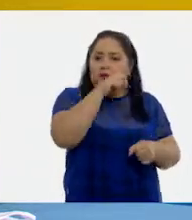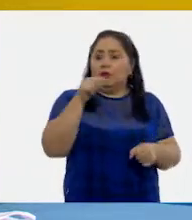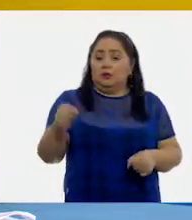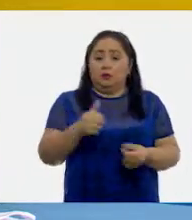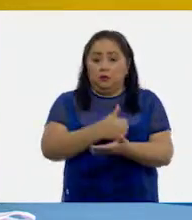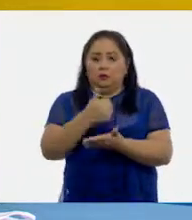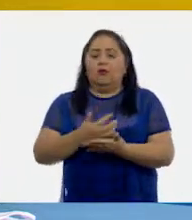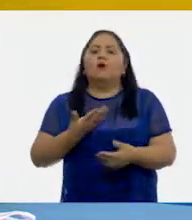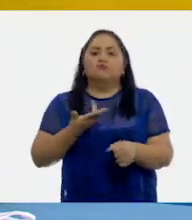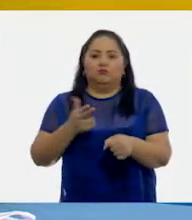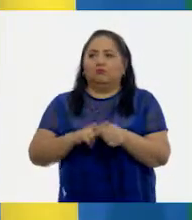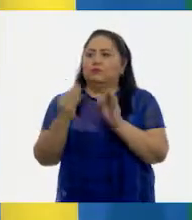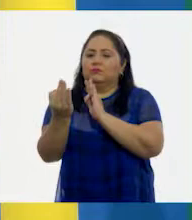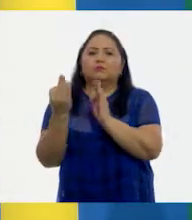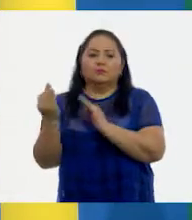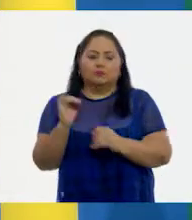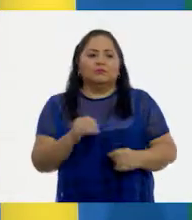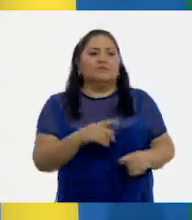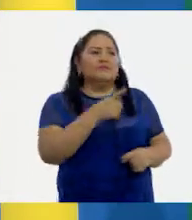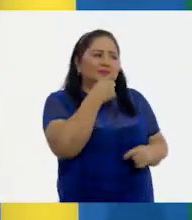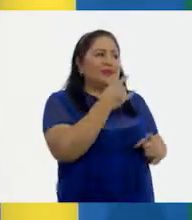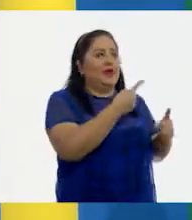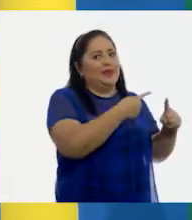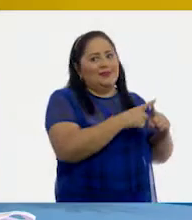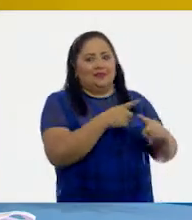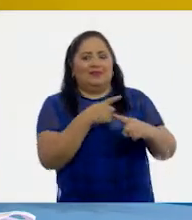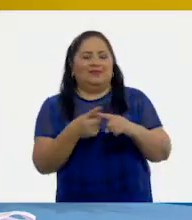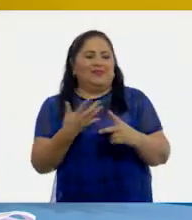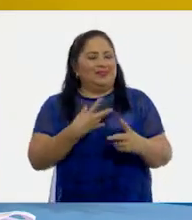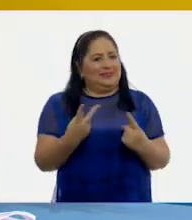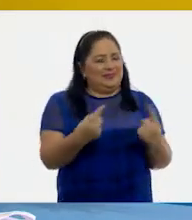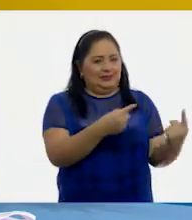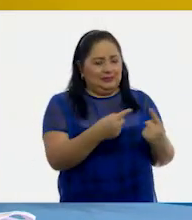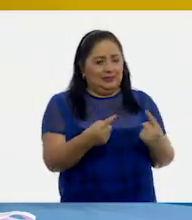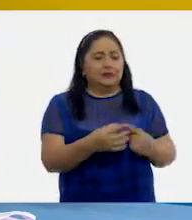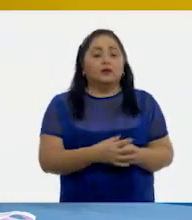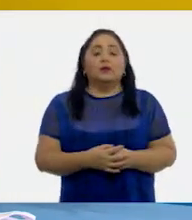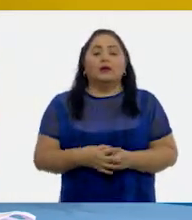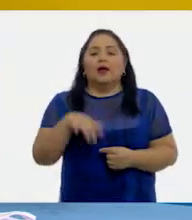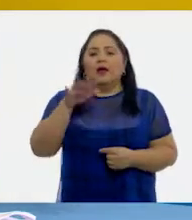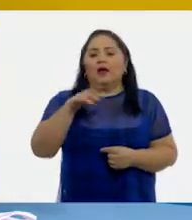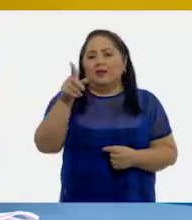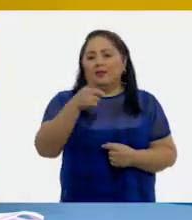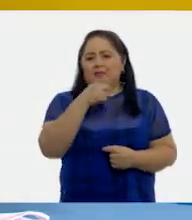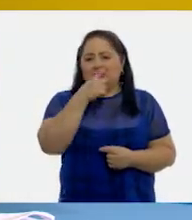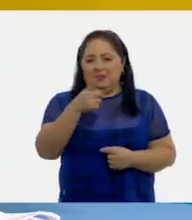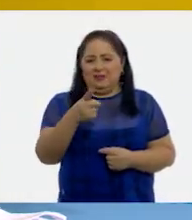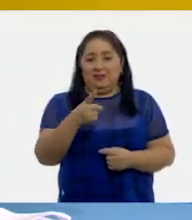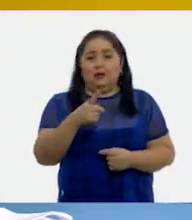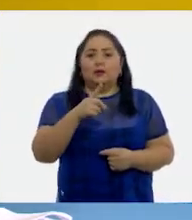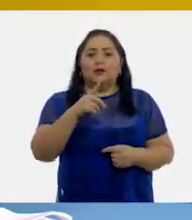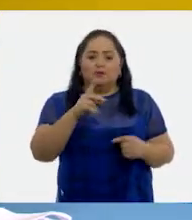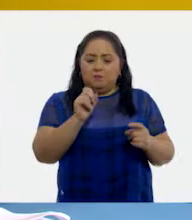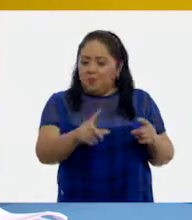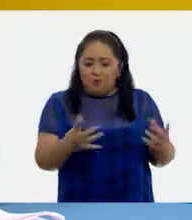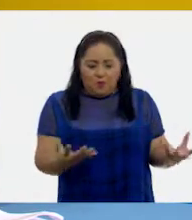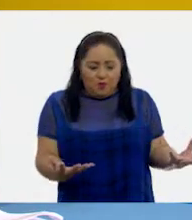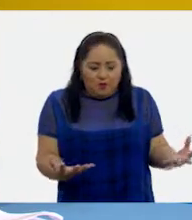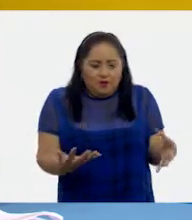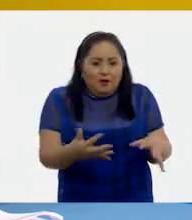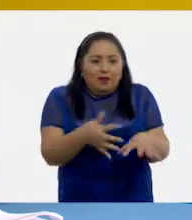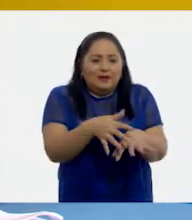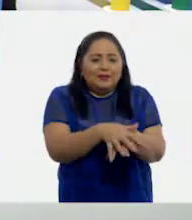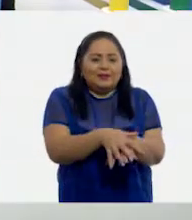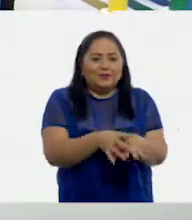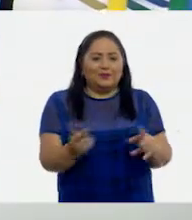o sanatorios donde te pueden. Son unas cosas por otras, ¿no? Sí, pero como dice ahí muy claro el video y como dice también en la clase, se complementa. Así es. Hay